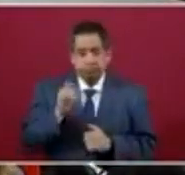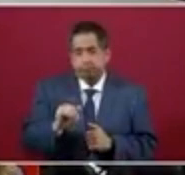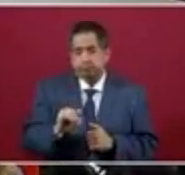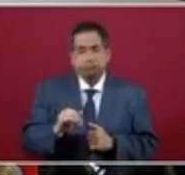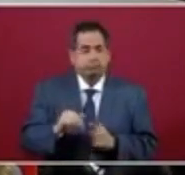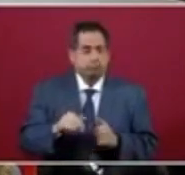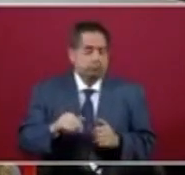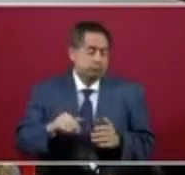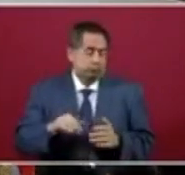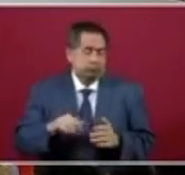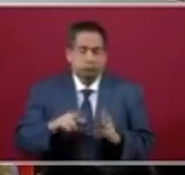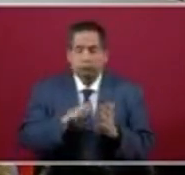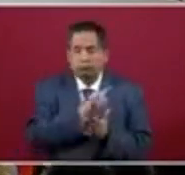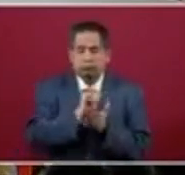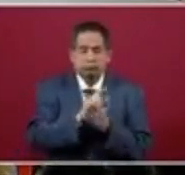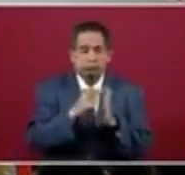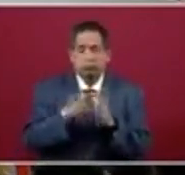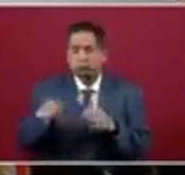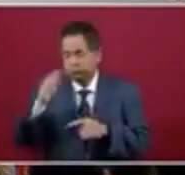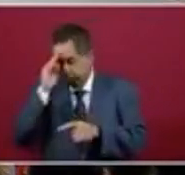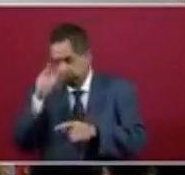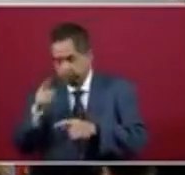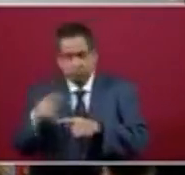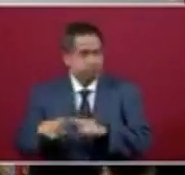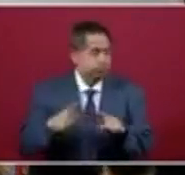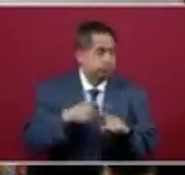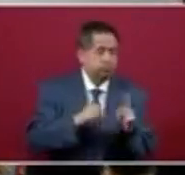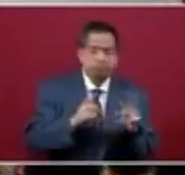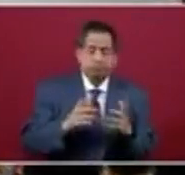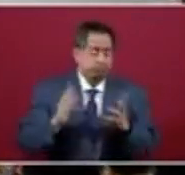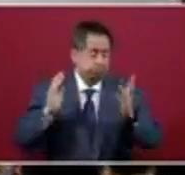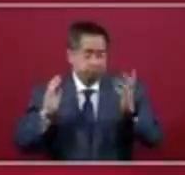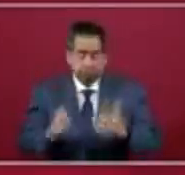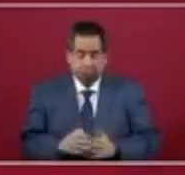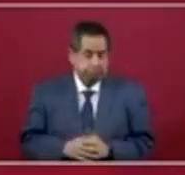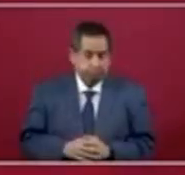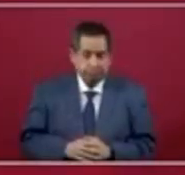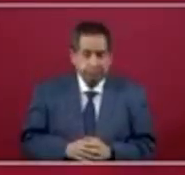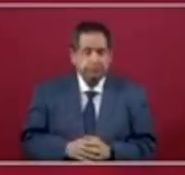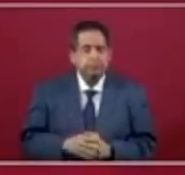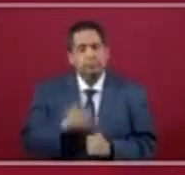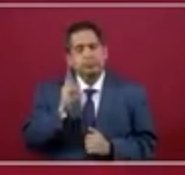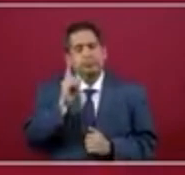Estado de Derecho. Lo único que estamos